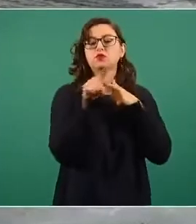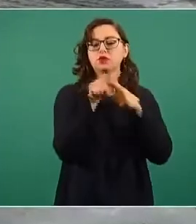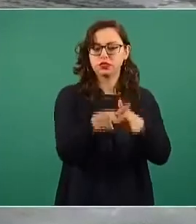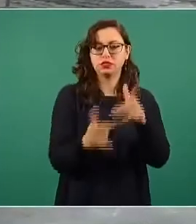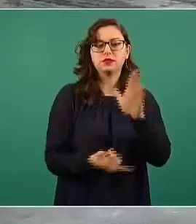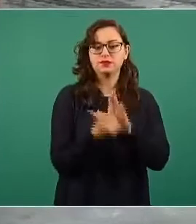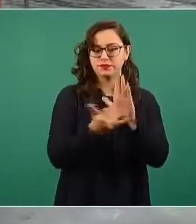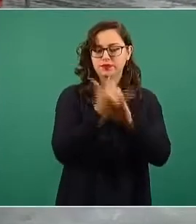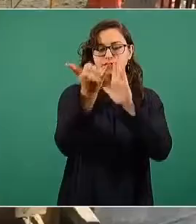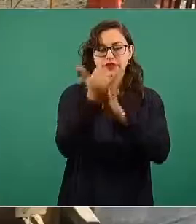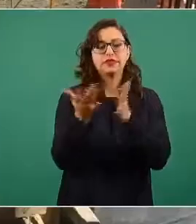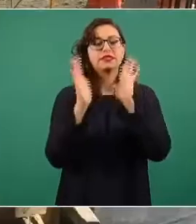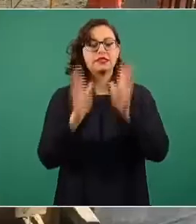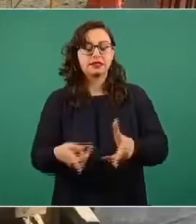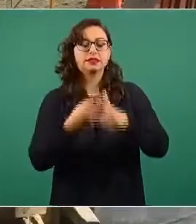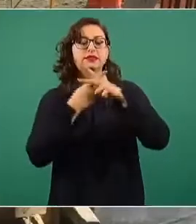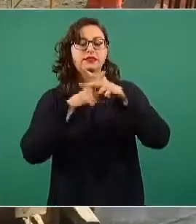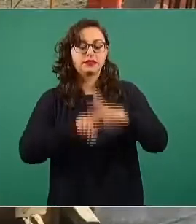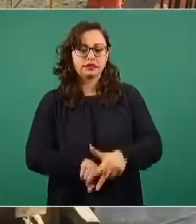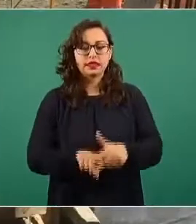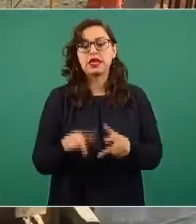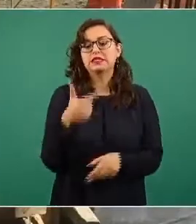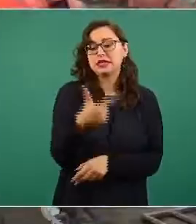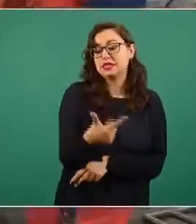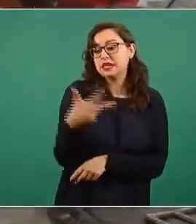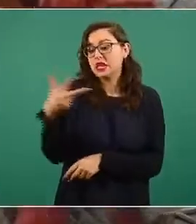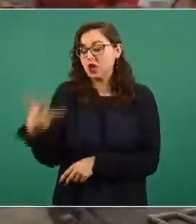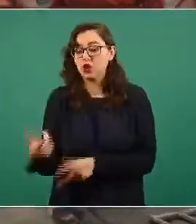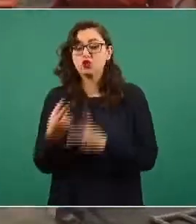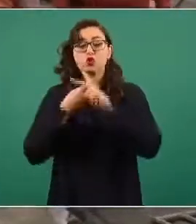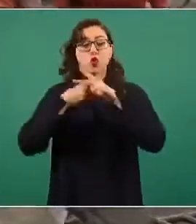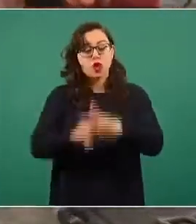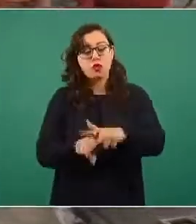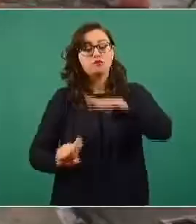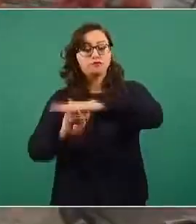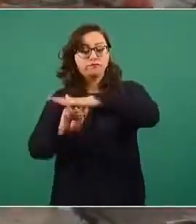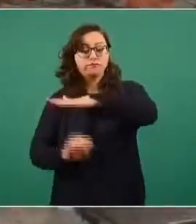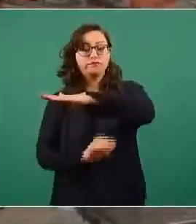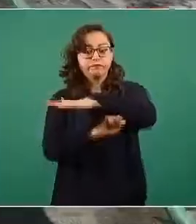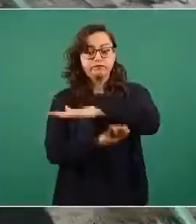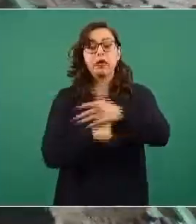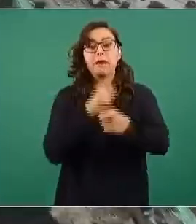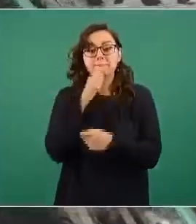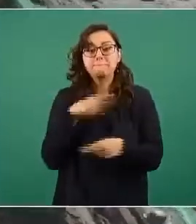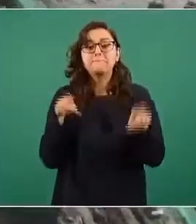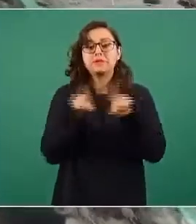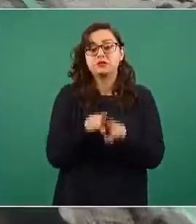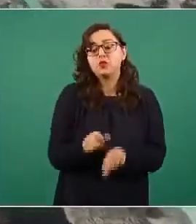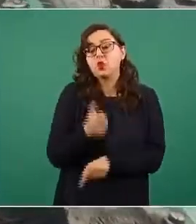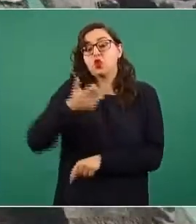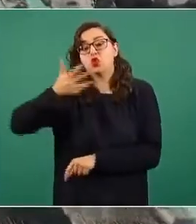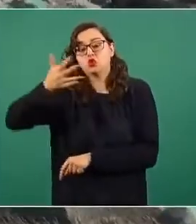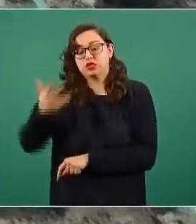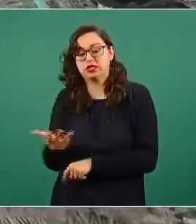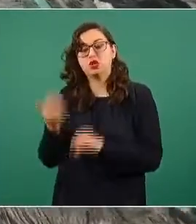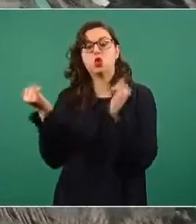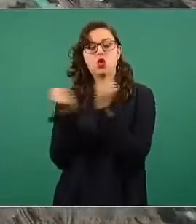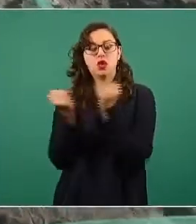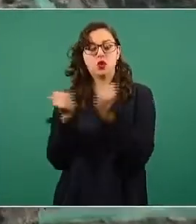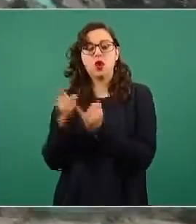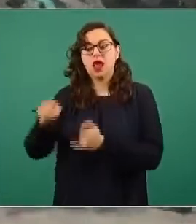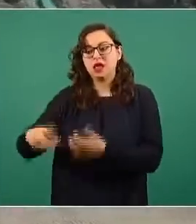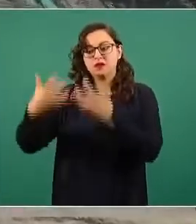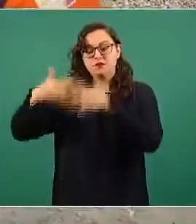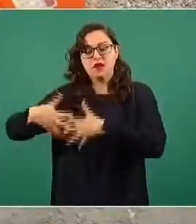el colado de cimentaciones de los racks 7 y 8 de la planta reformadora de naftas y rack 5 de la planta hidrotratadora